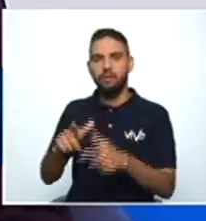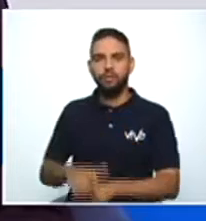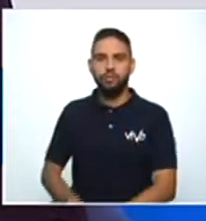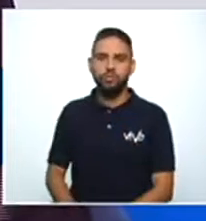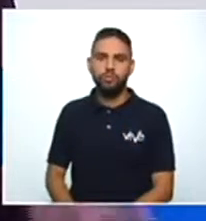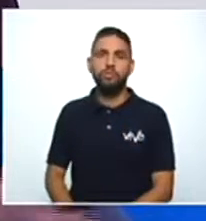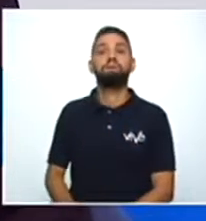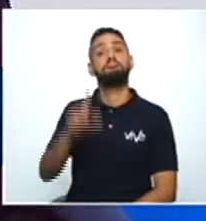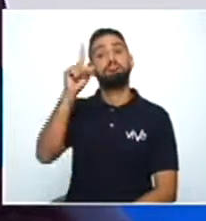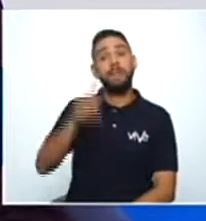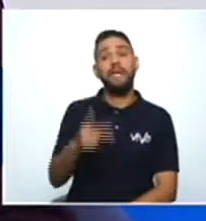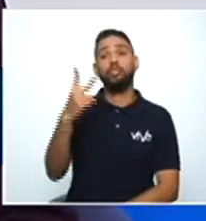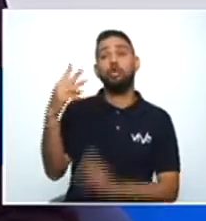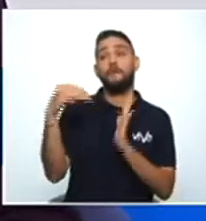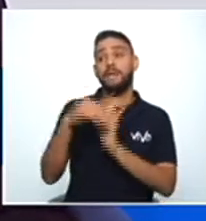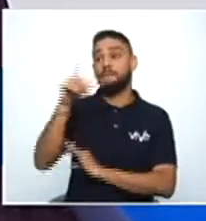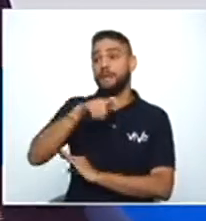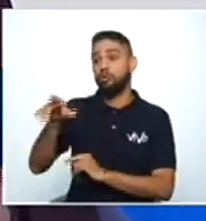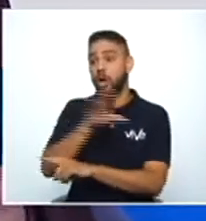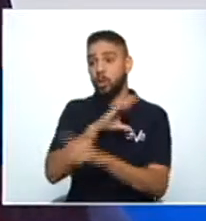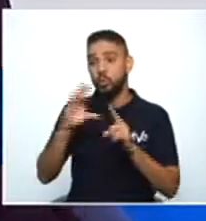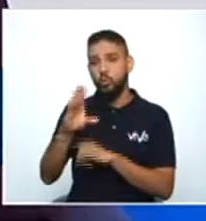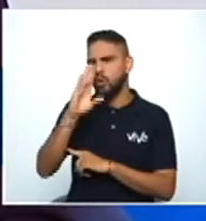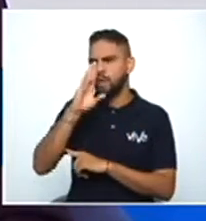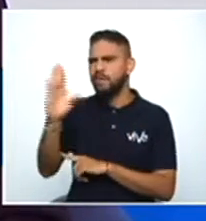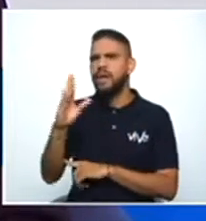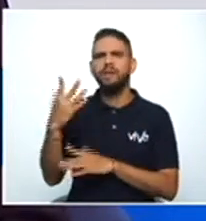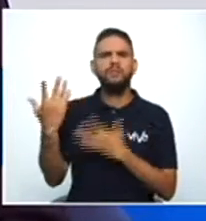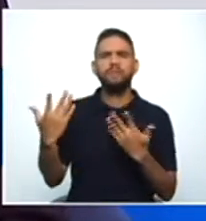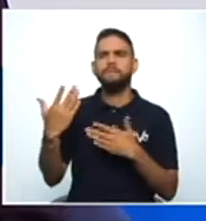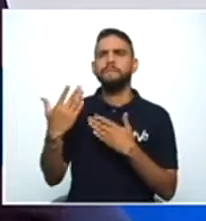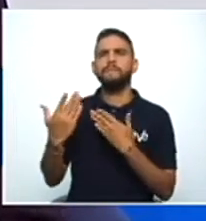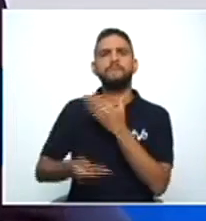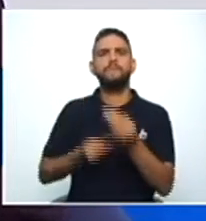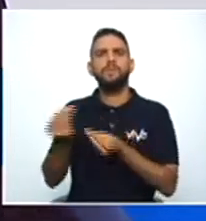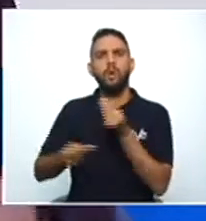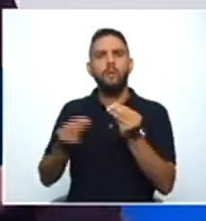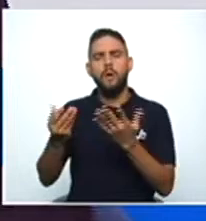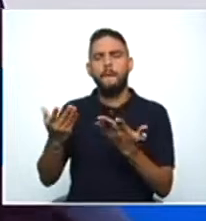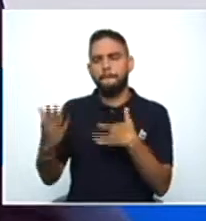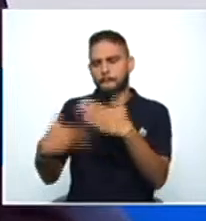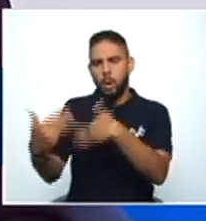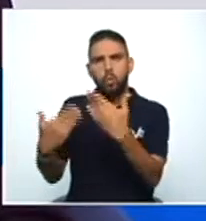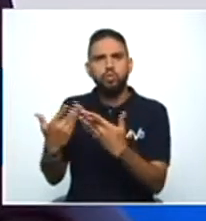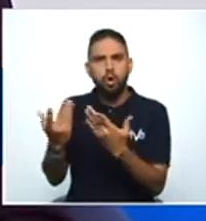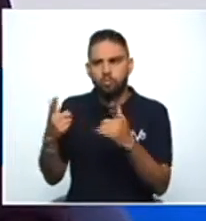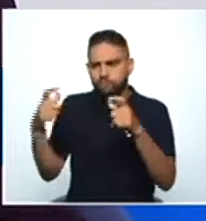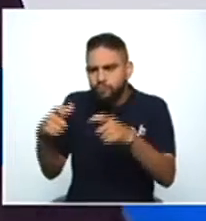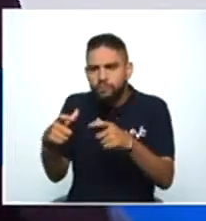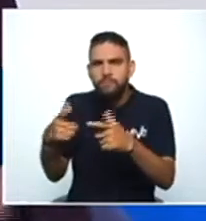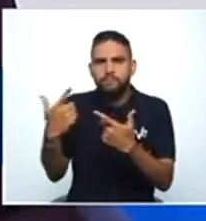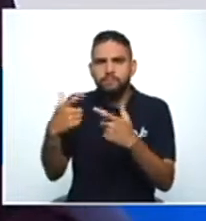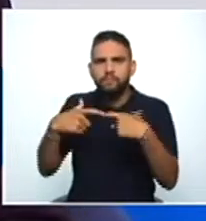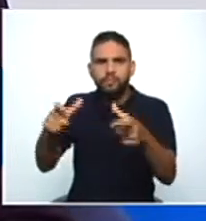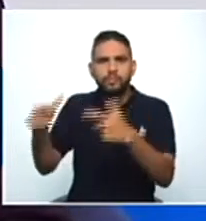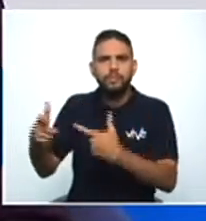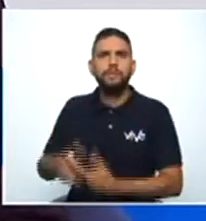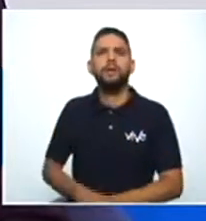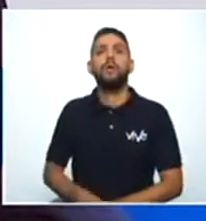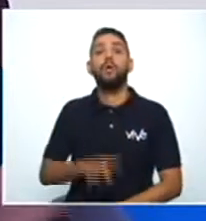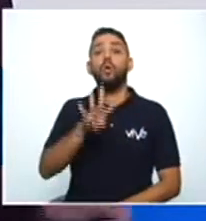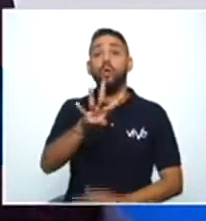2000 cultores que se han vínculo de manera indirecta con lo que es la producción de una obra discográfica asimismo existen 400 51 títulos